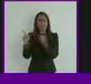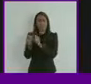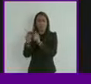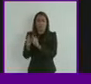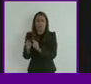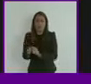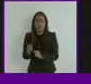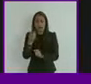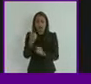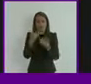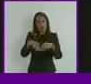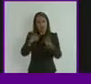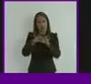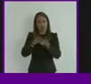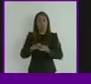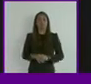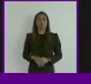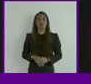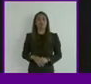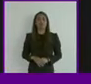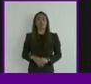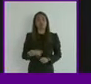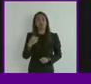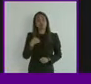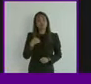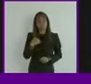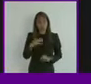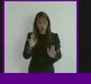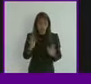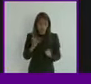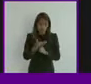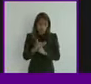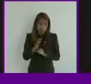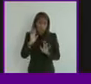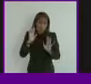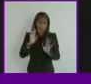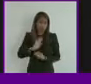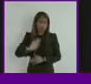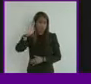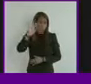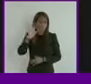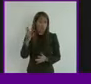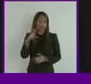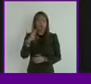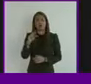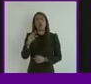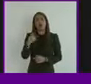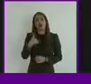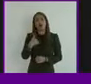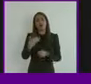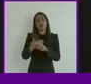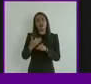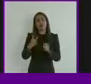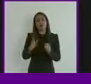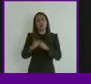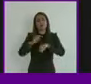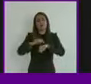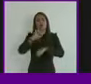particular. En ese sentido, estaría yo, si no existe inconveniente o alguna otra intervención, siendo la declaratoria de clausura, por lo que siendo